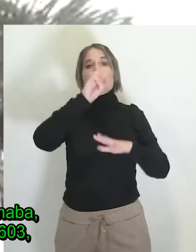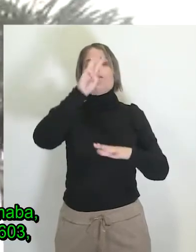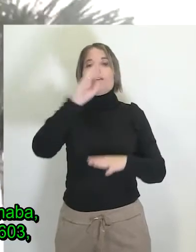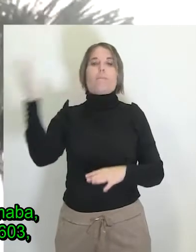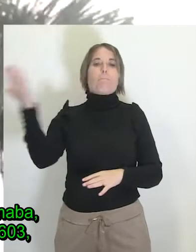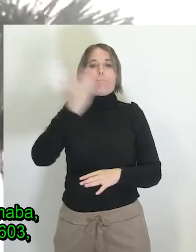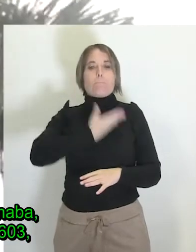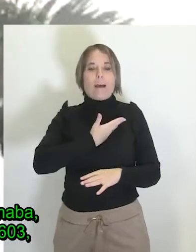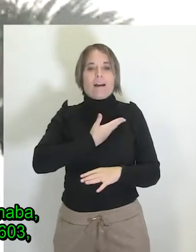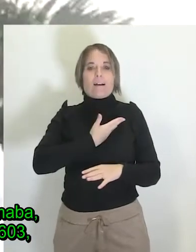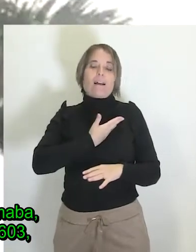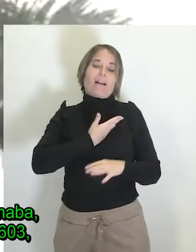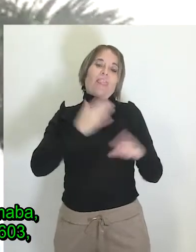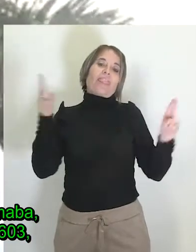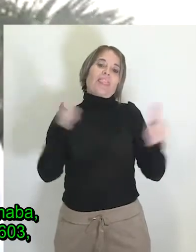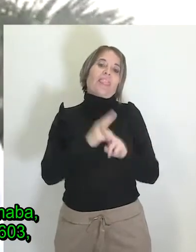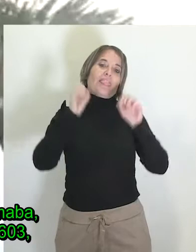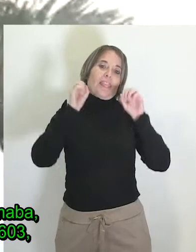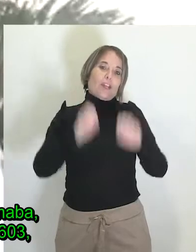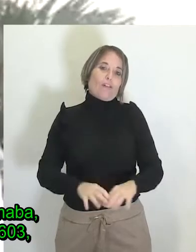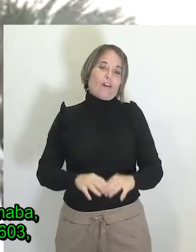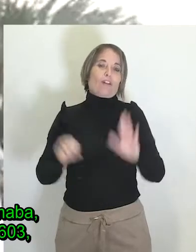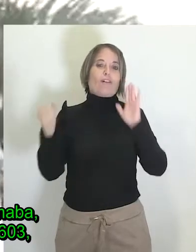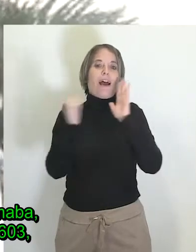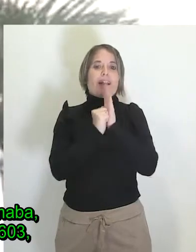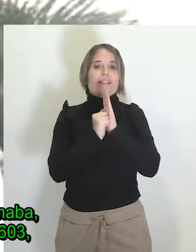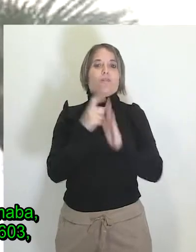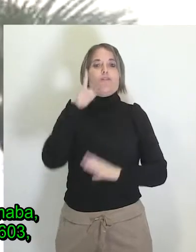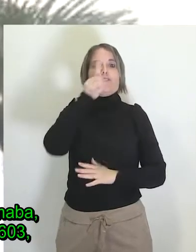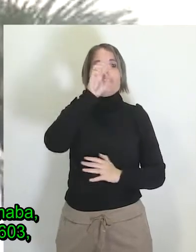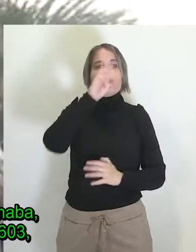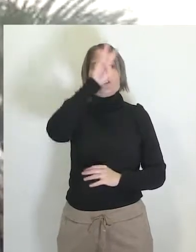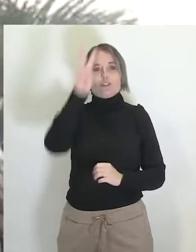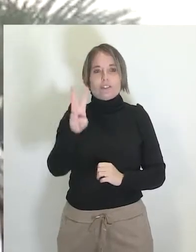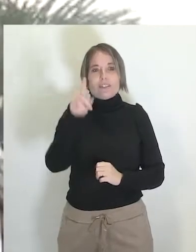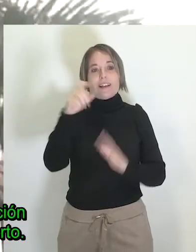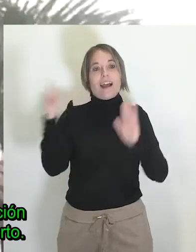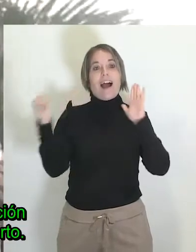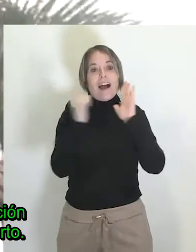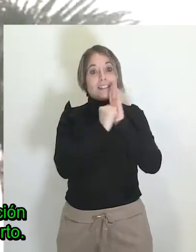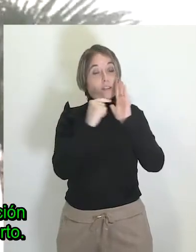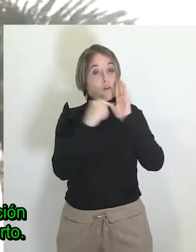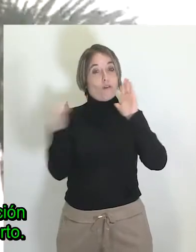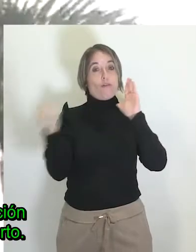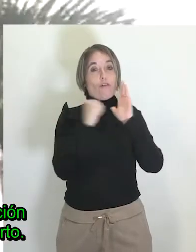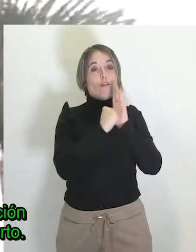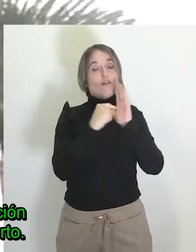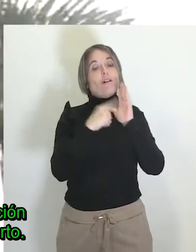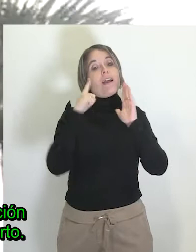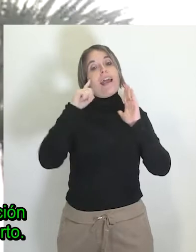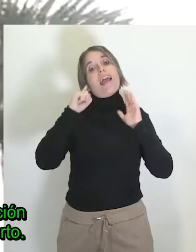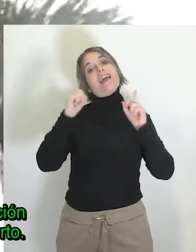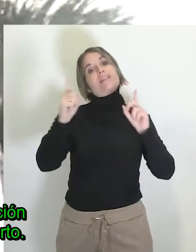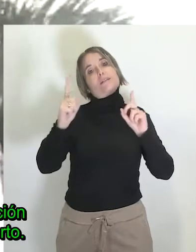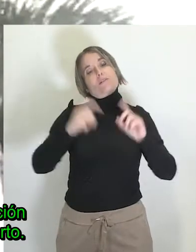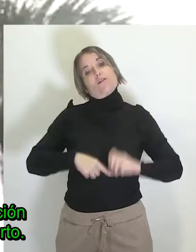de penalización, de derogación, así se llamaba, ley de derogación del artículo 603, que era el que tenía la